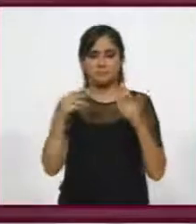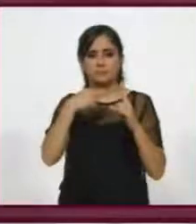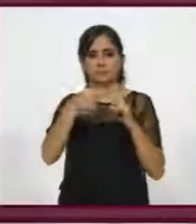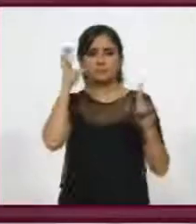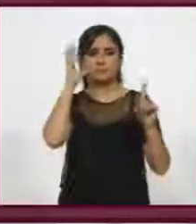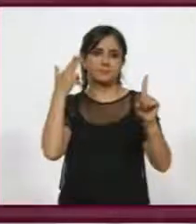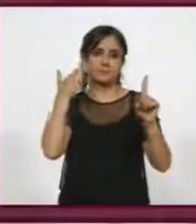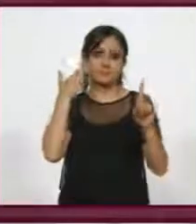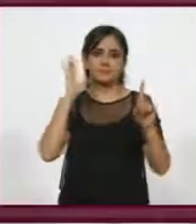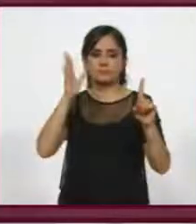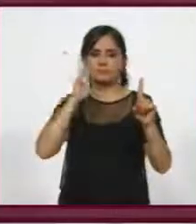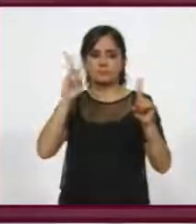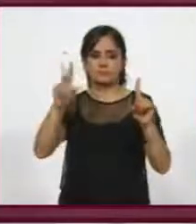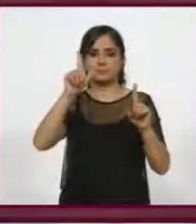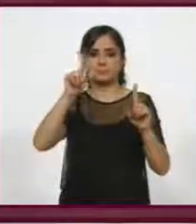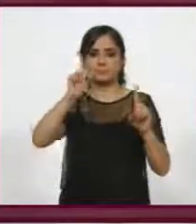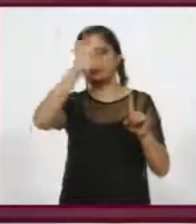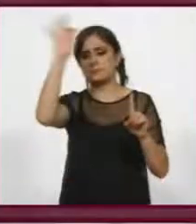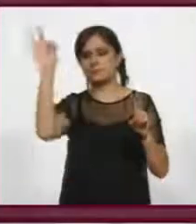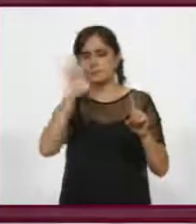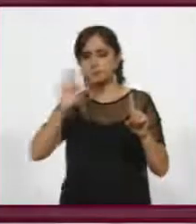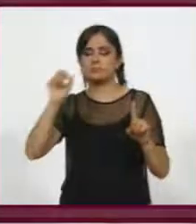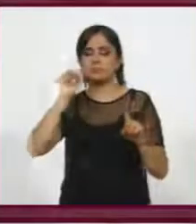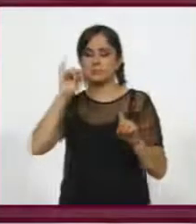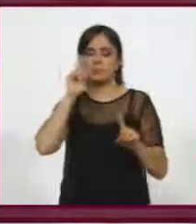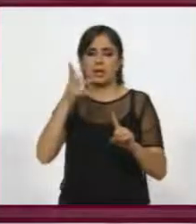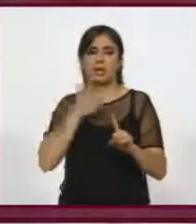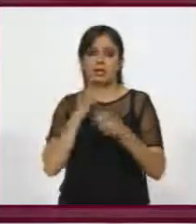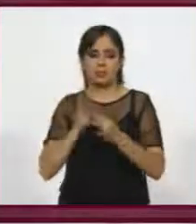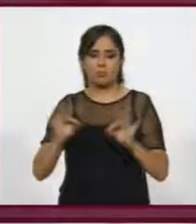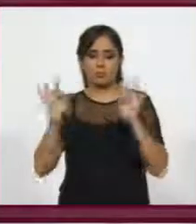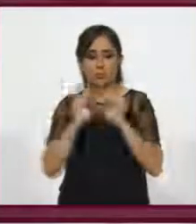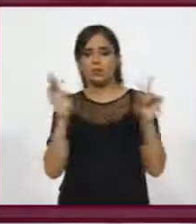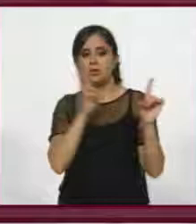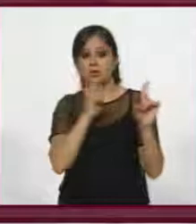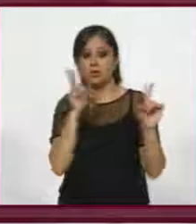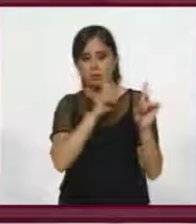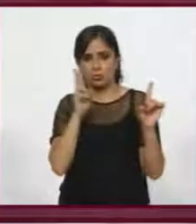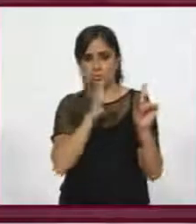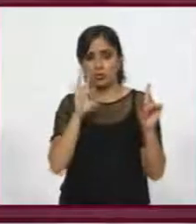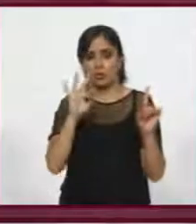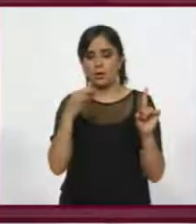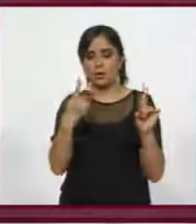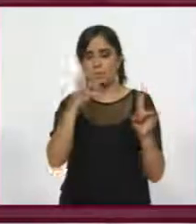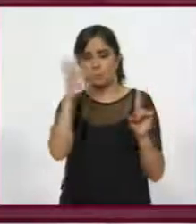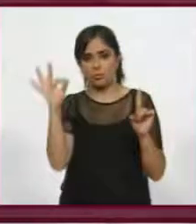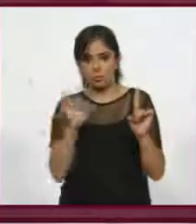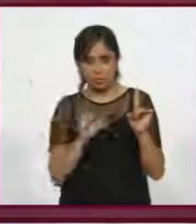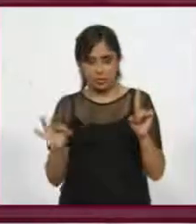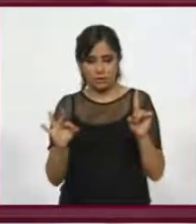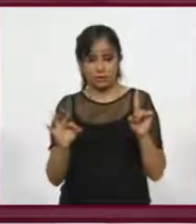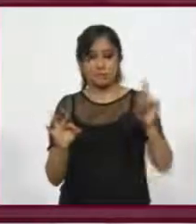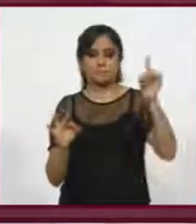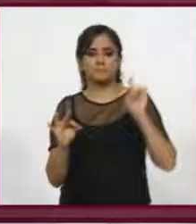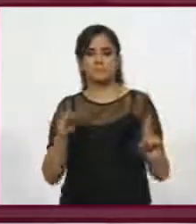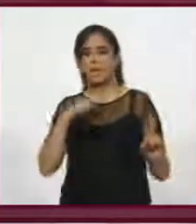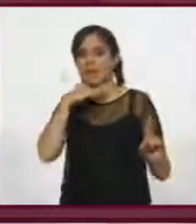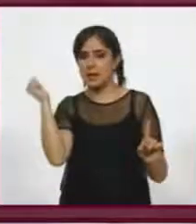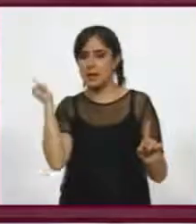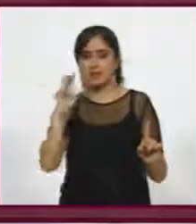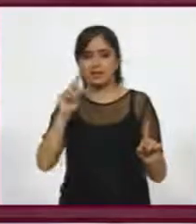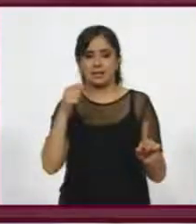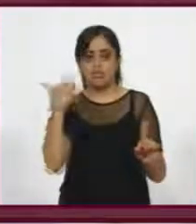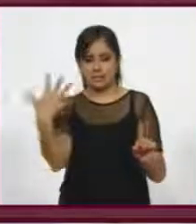China ya la habíamos visto, quedó claro que el 70% sí lo ve. Rusia 41%,